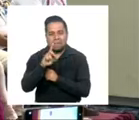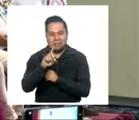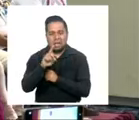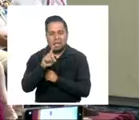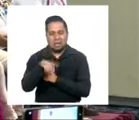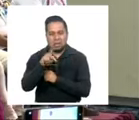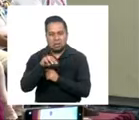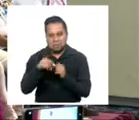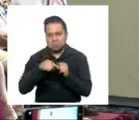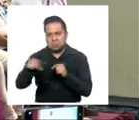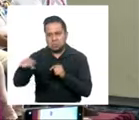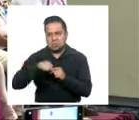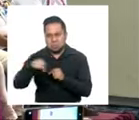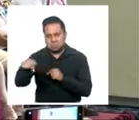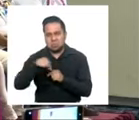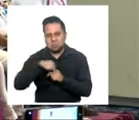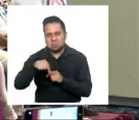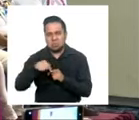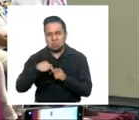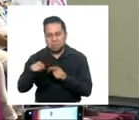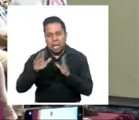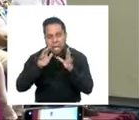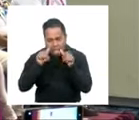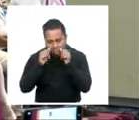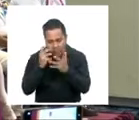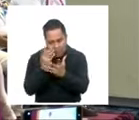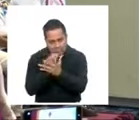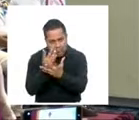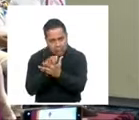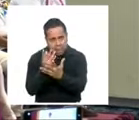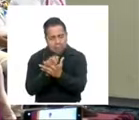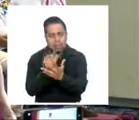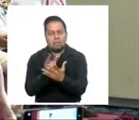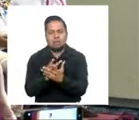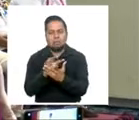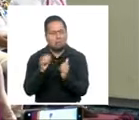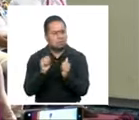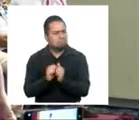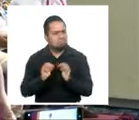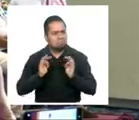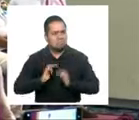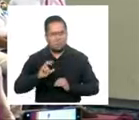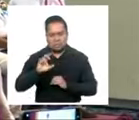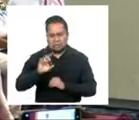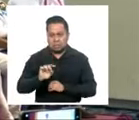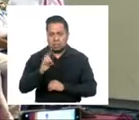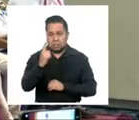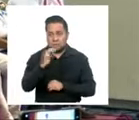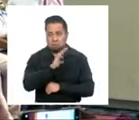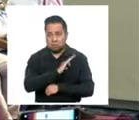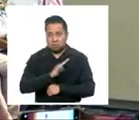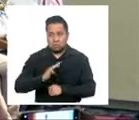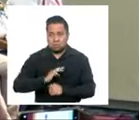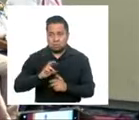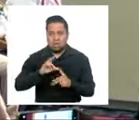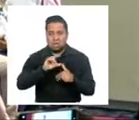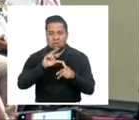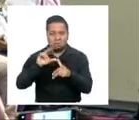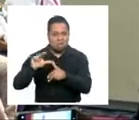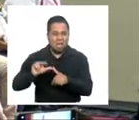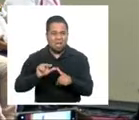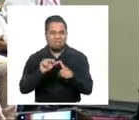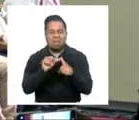30 kilómetros, es la que estamos ya atendiendo, pero todo está resuelto. 31 municipios fueron